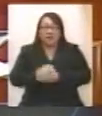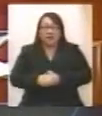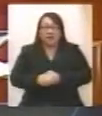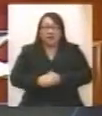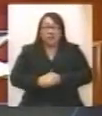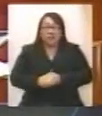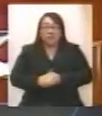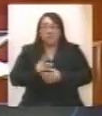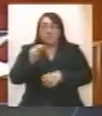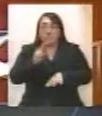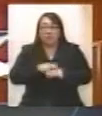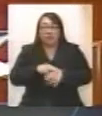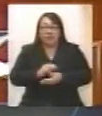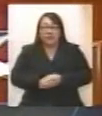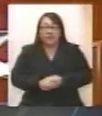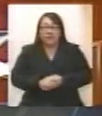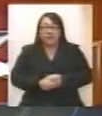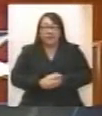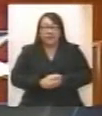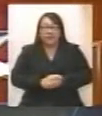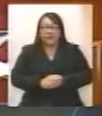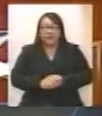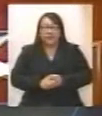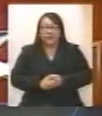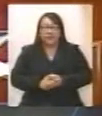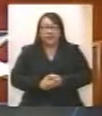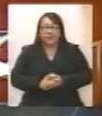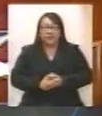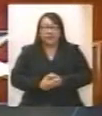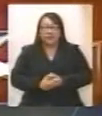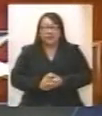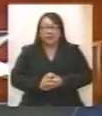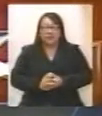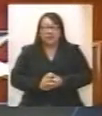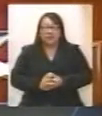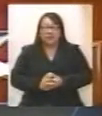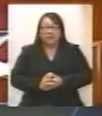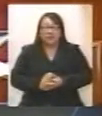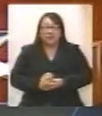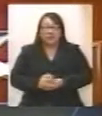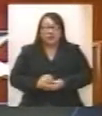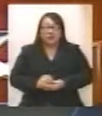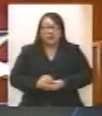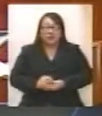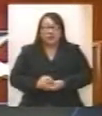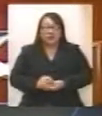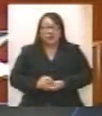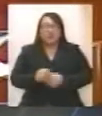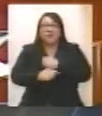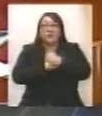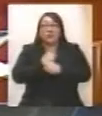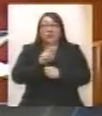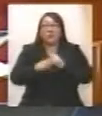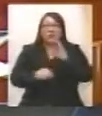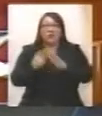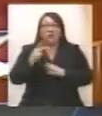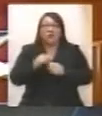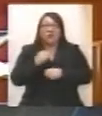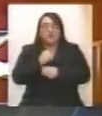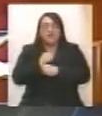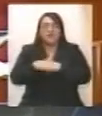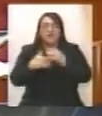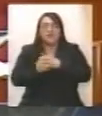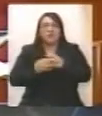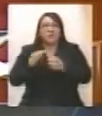no tradicionales. En el año 2012, el promedio del valor agregado por trabajador de todos